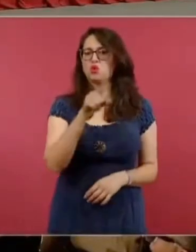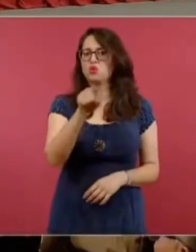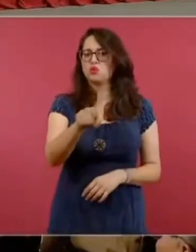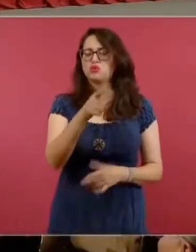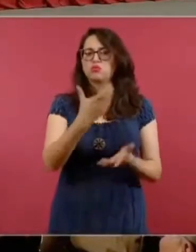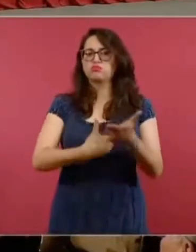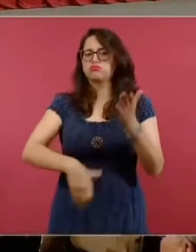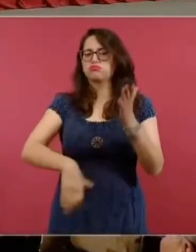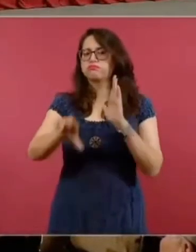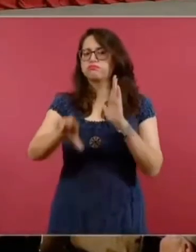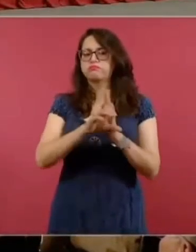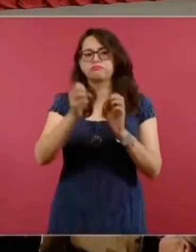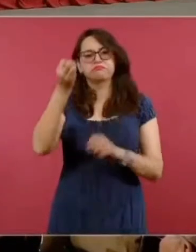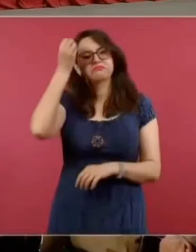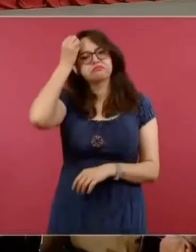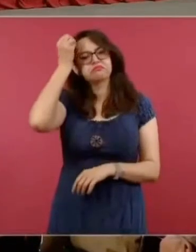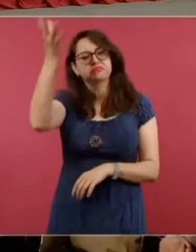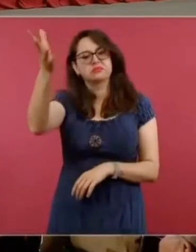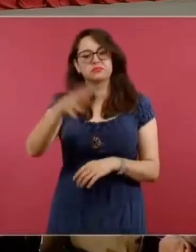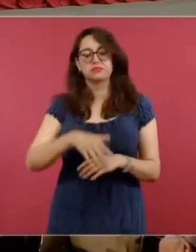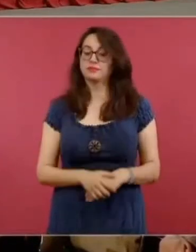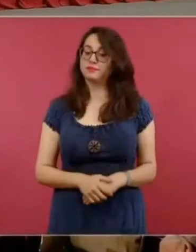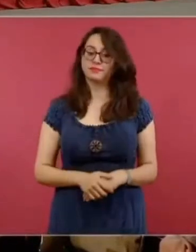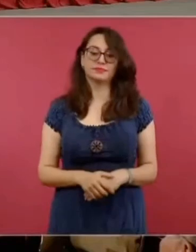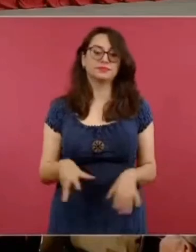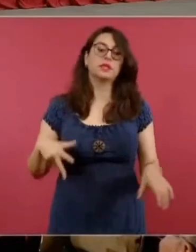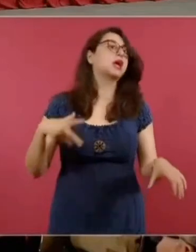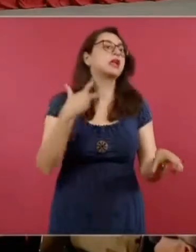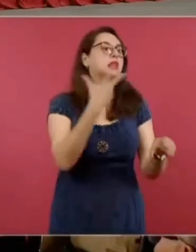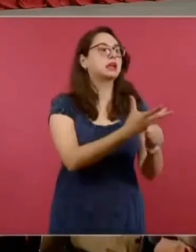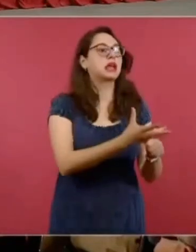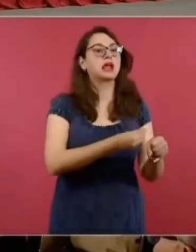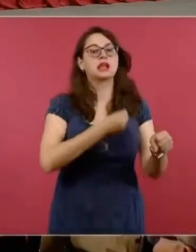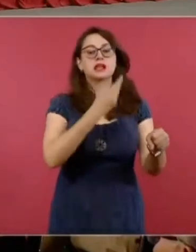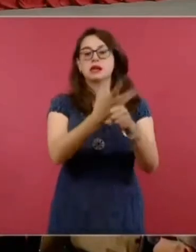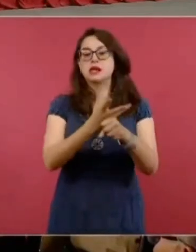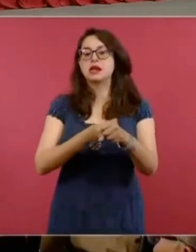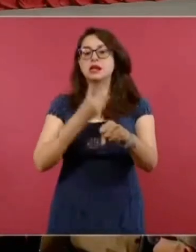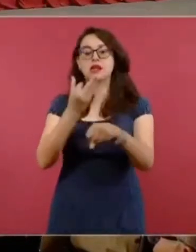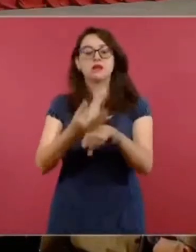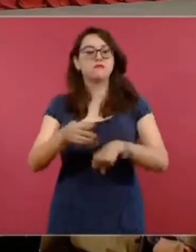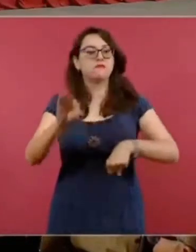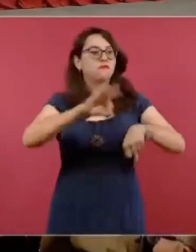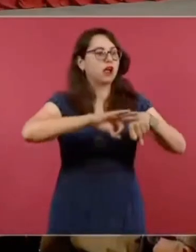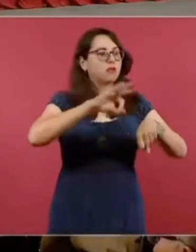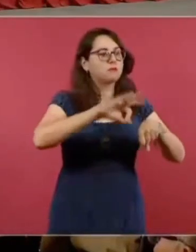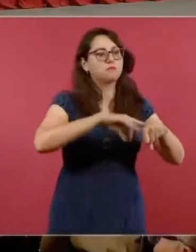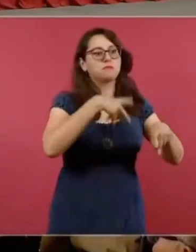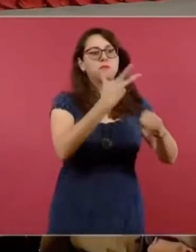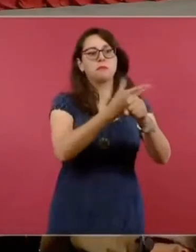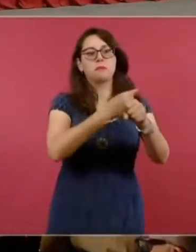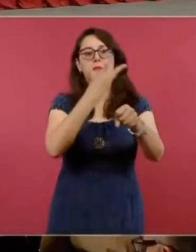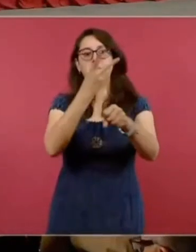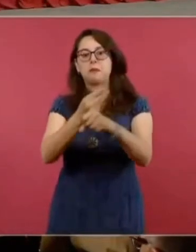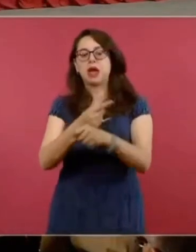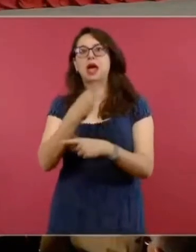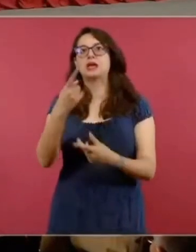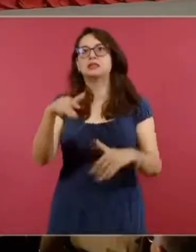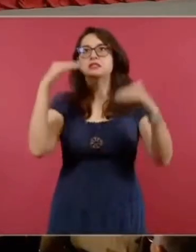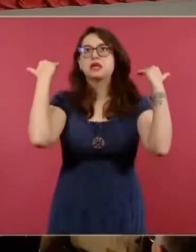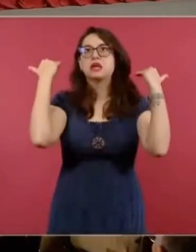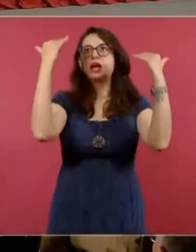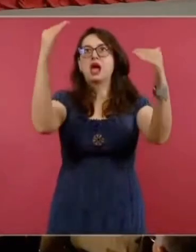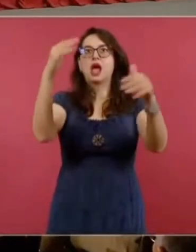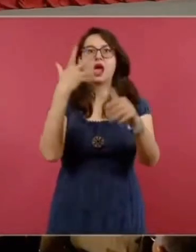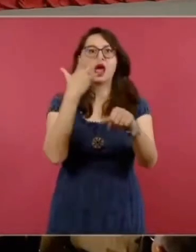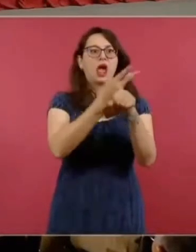Aquí se trata de adecuaciones también en áreas de farmacia, subalmacenes, impermeabilizaciones, equipos electromecánicos, instalaciones